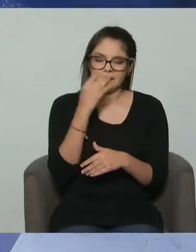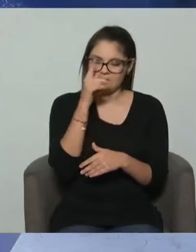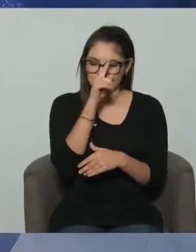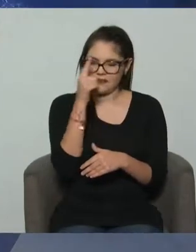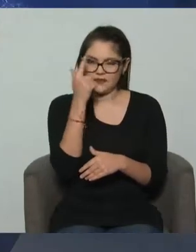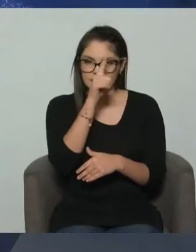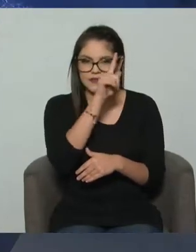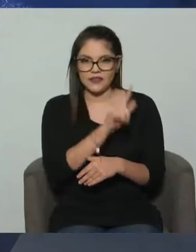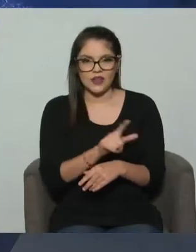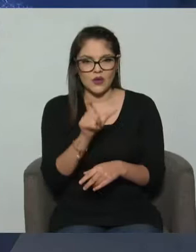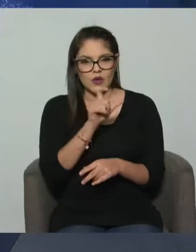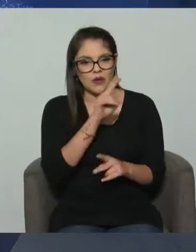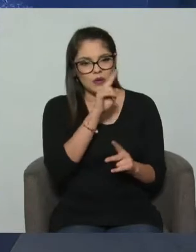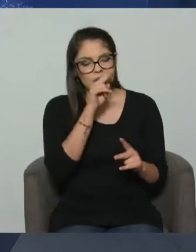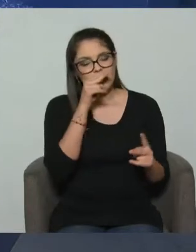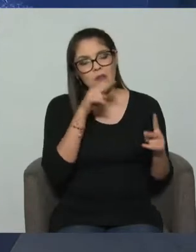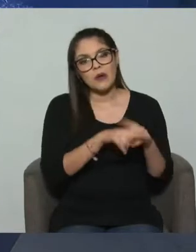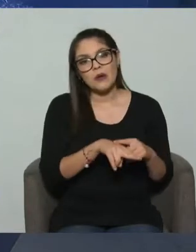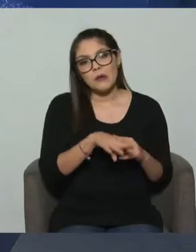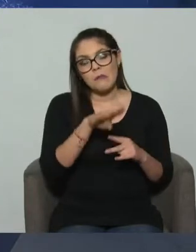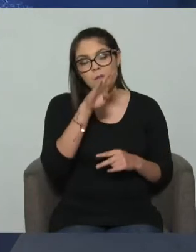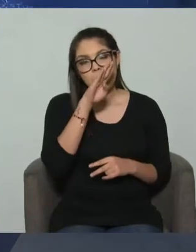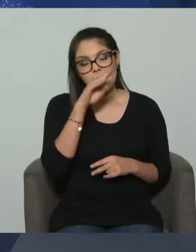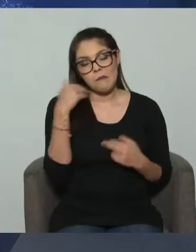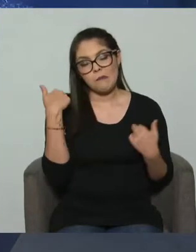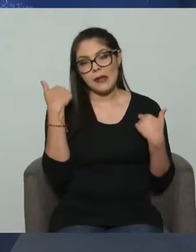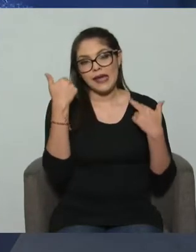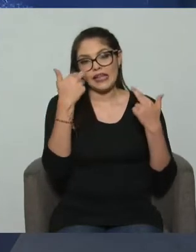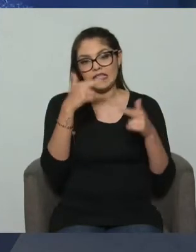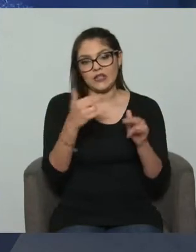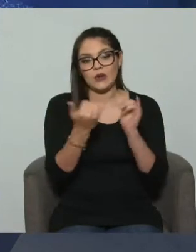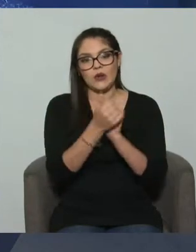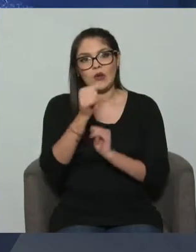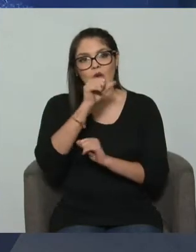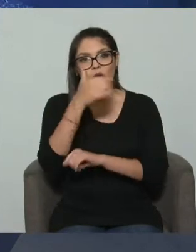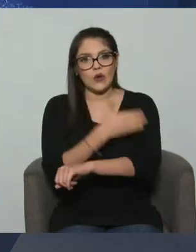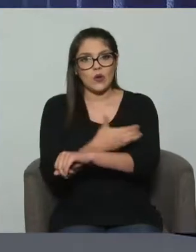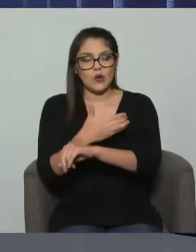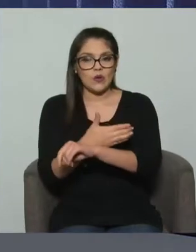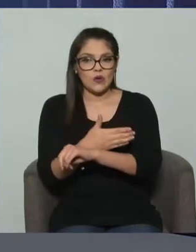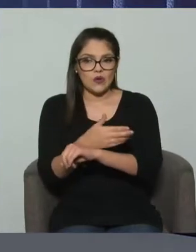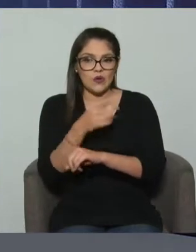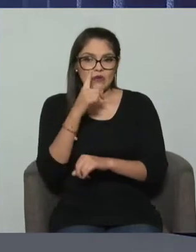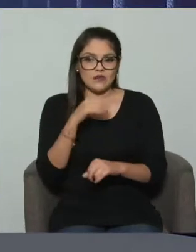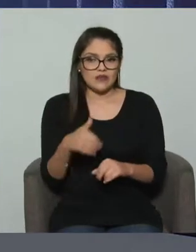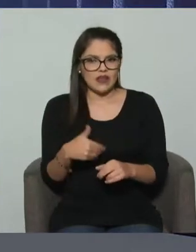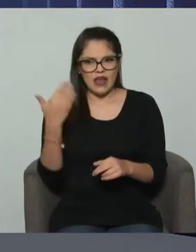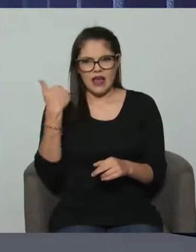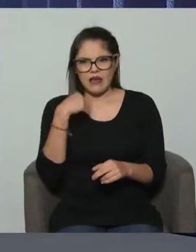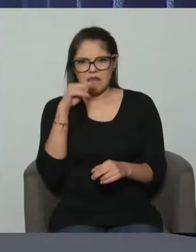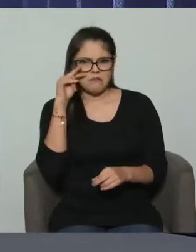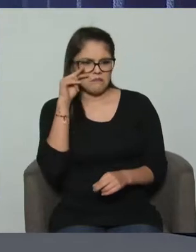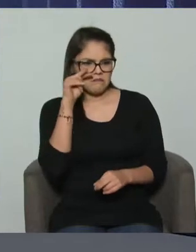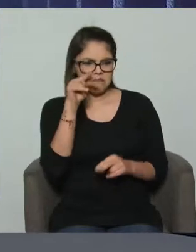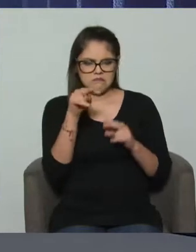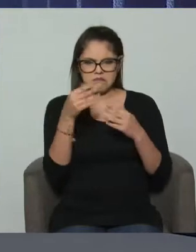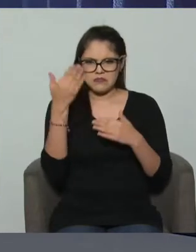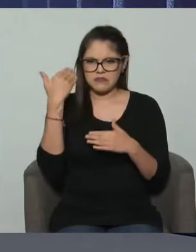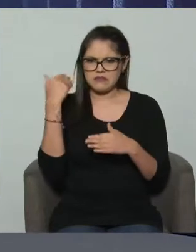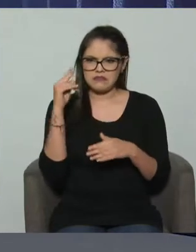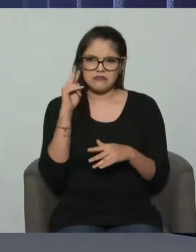al momento de asesinar a la maestra y varios heridos en el salón de clase. Una tragedia que no la veíamos desde hace